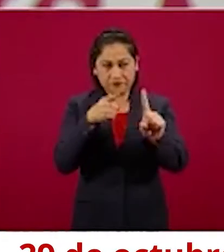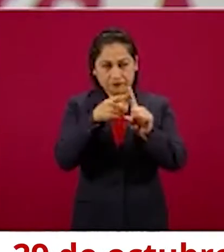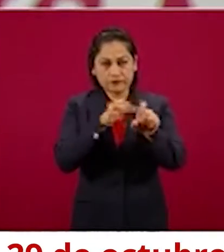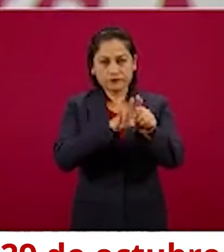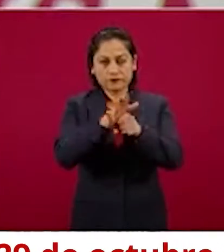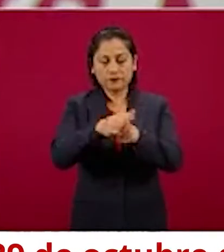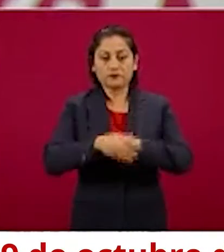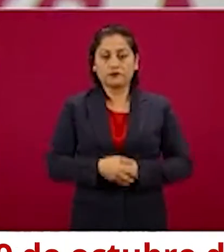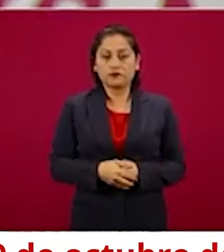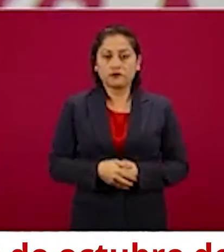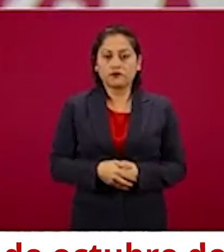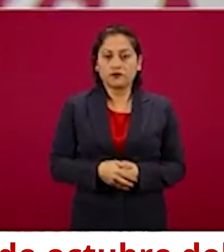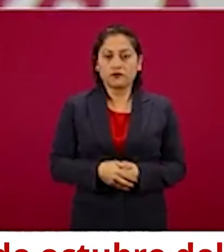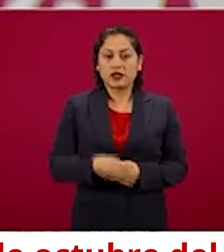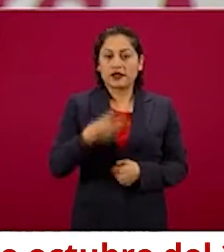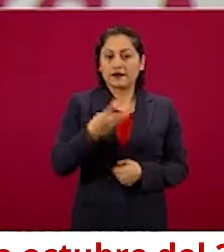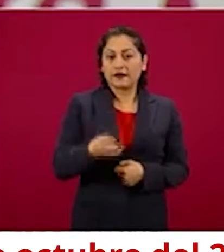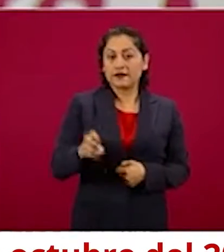contratar